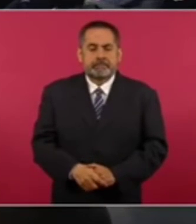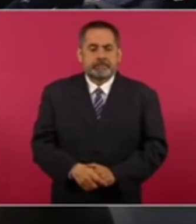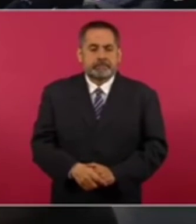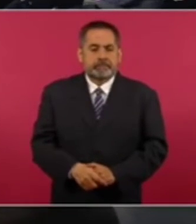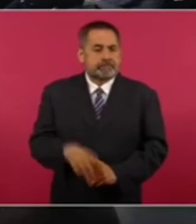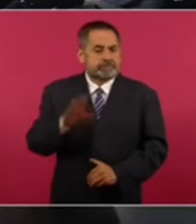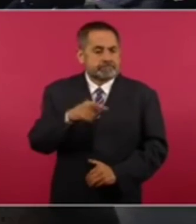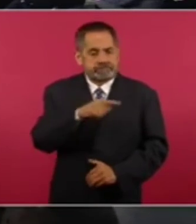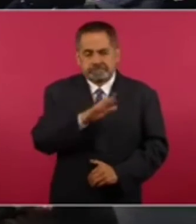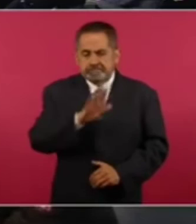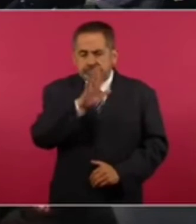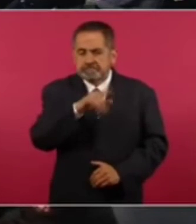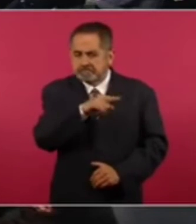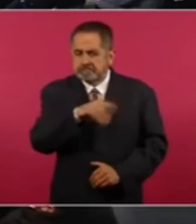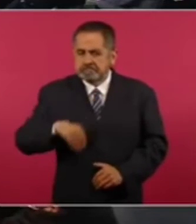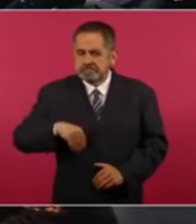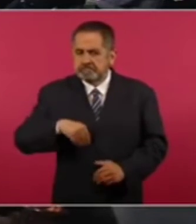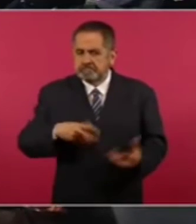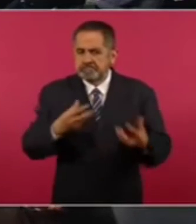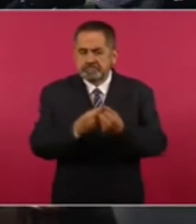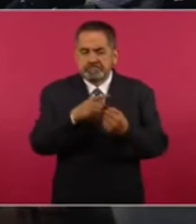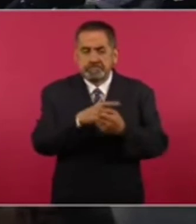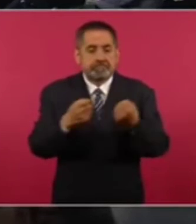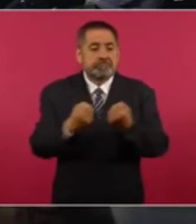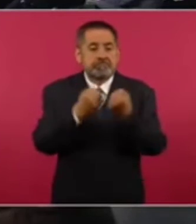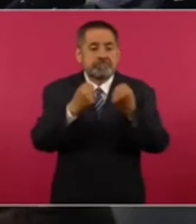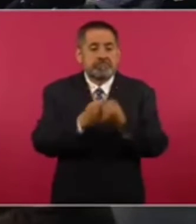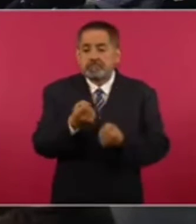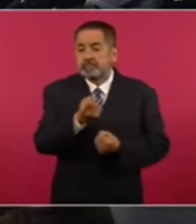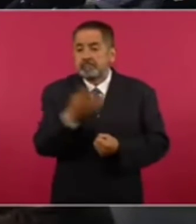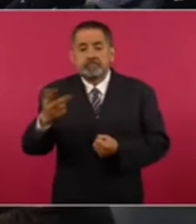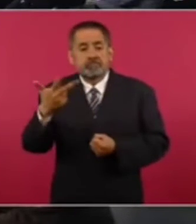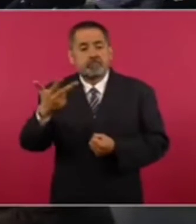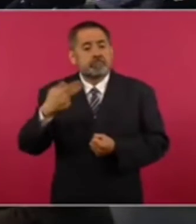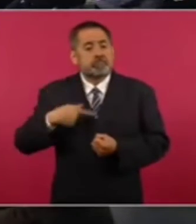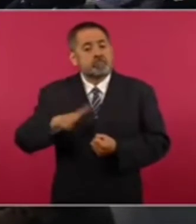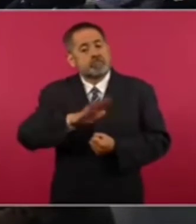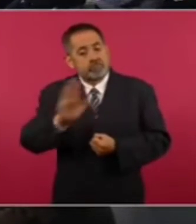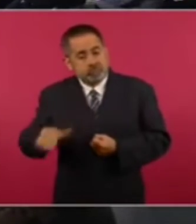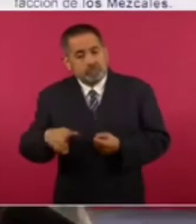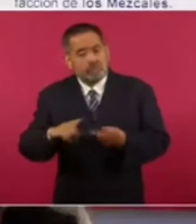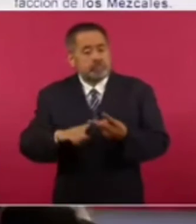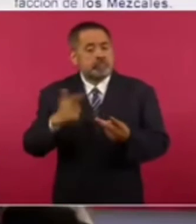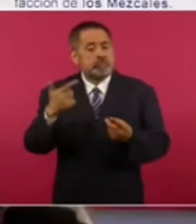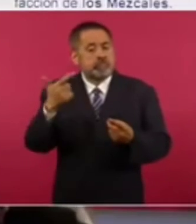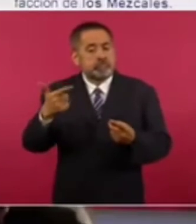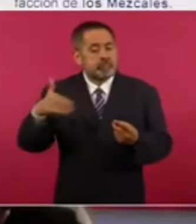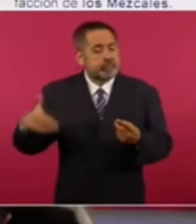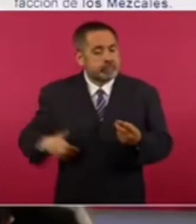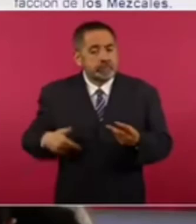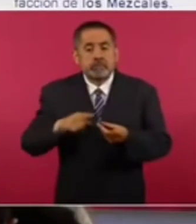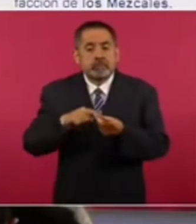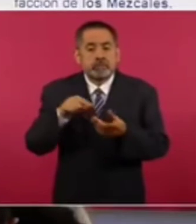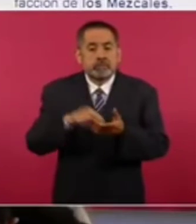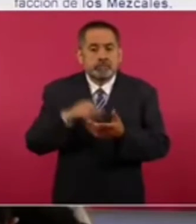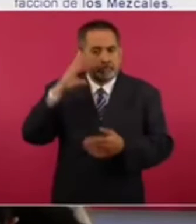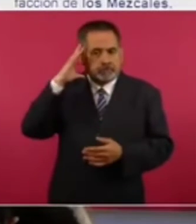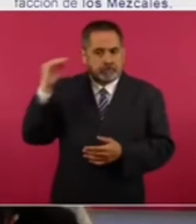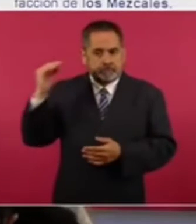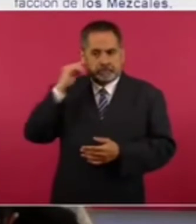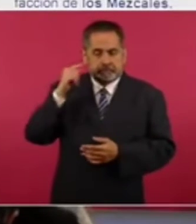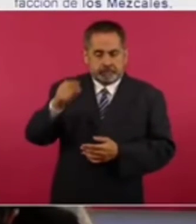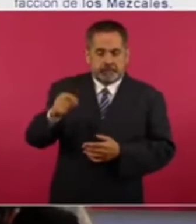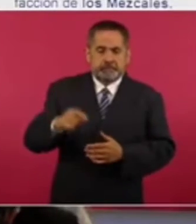Presuntamente participa en esta riña, 8 muertos, 7 heridos en Colima.